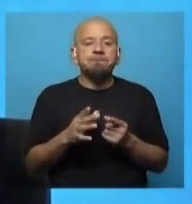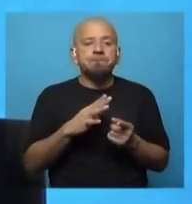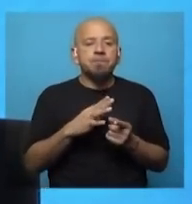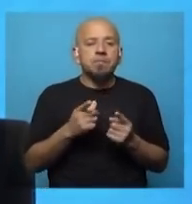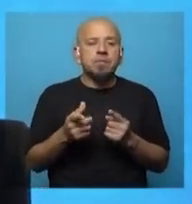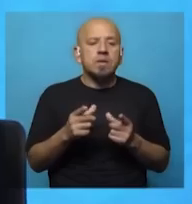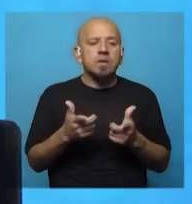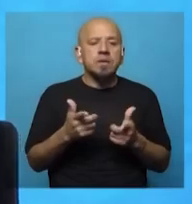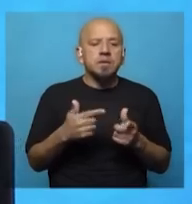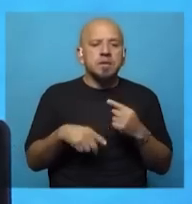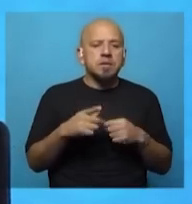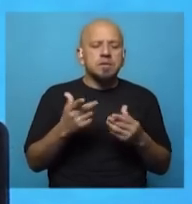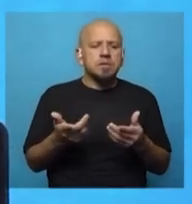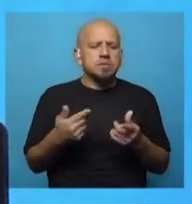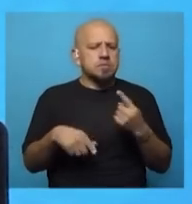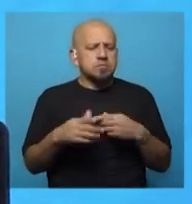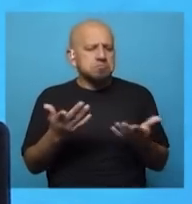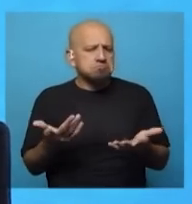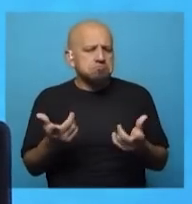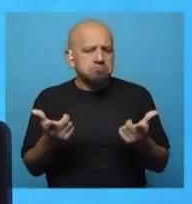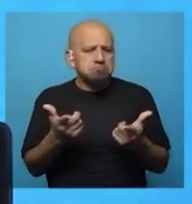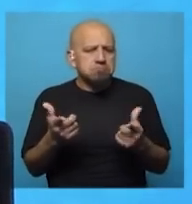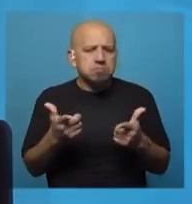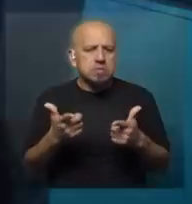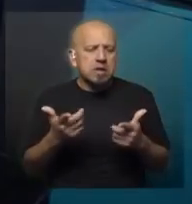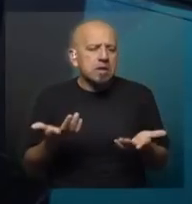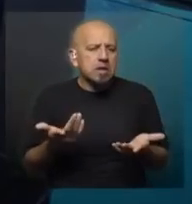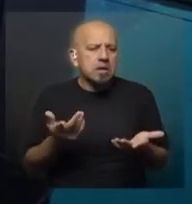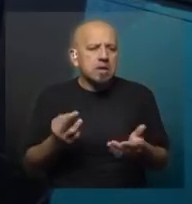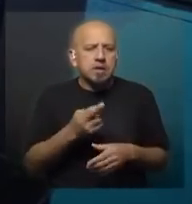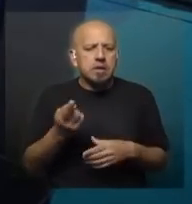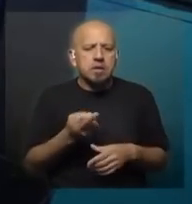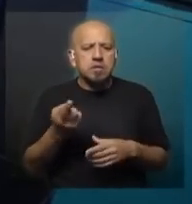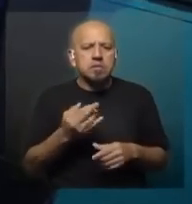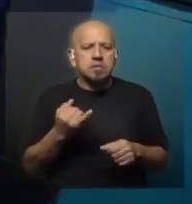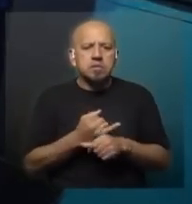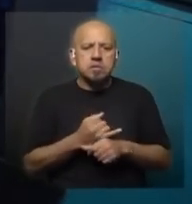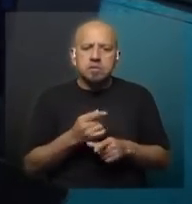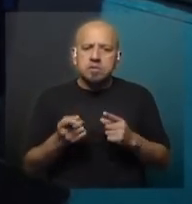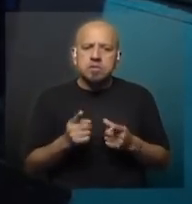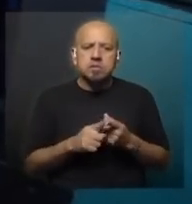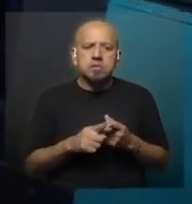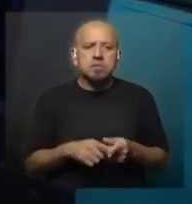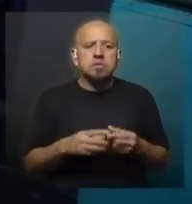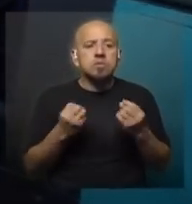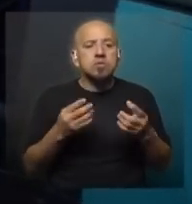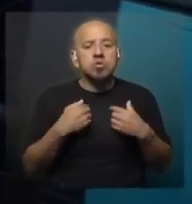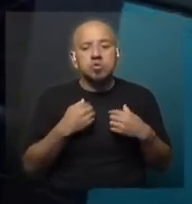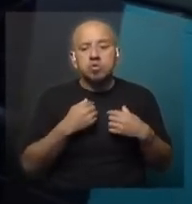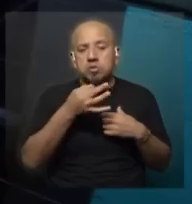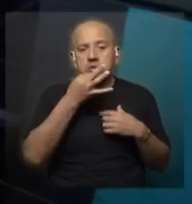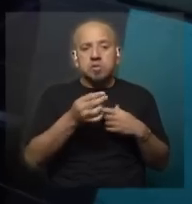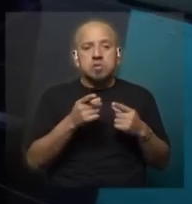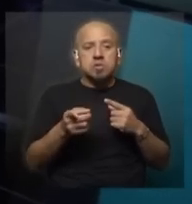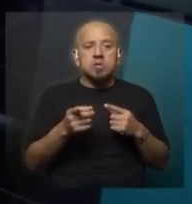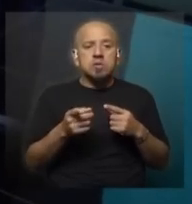arrojó que no hubo ninguna irregularidad Cómo lees ese que no que no afecta para nada lo que estamos diciendo porque nosotros no estamos diciendo que haya